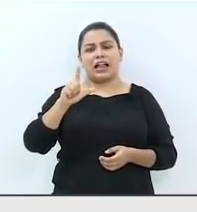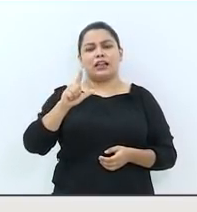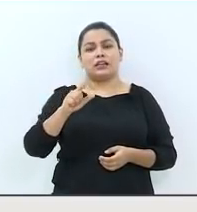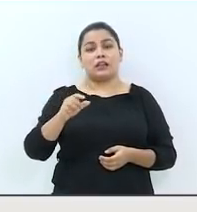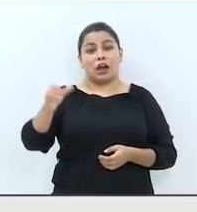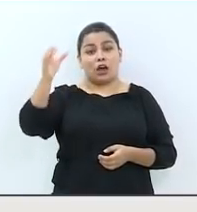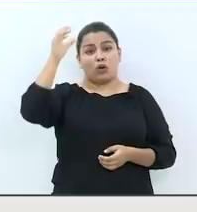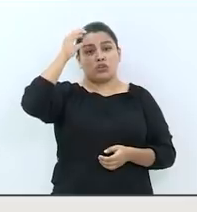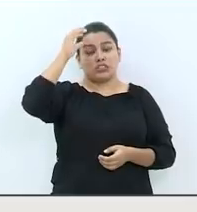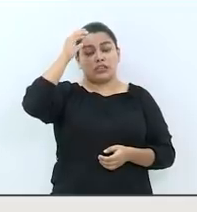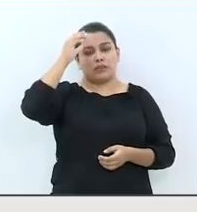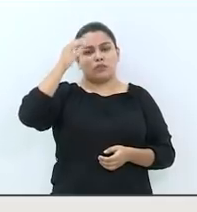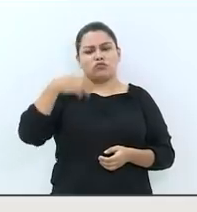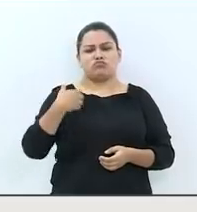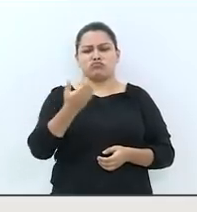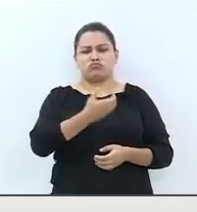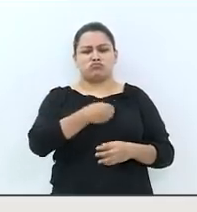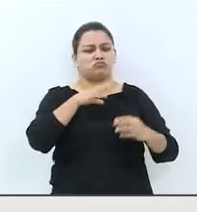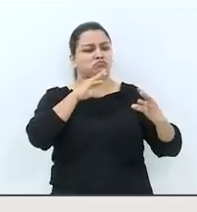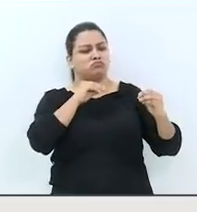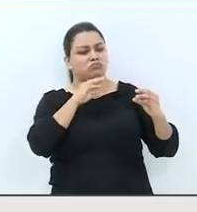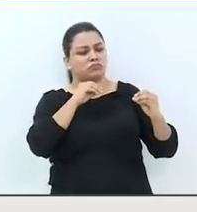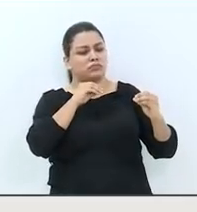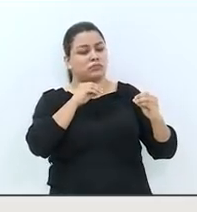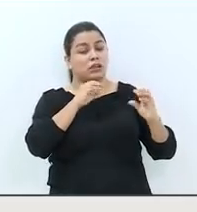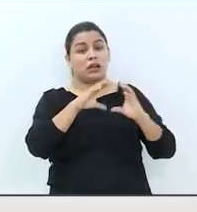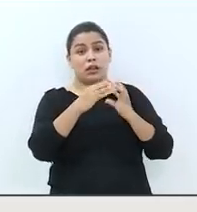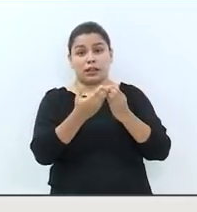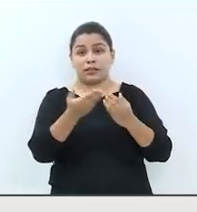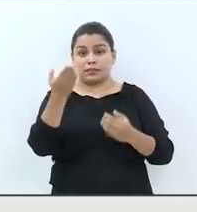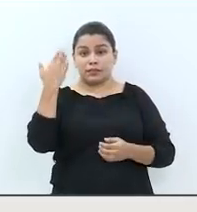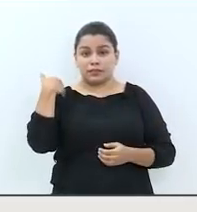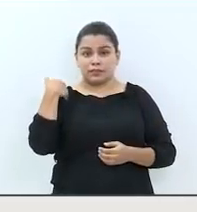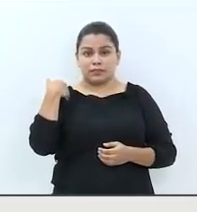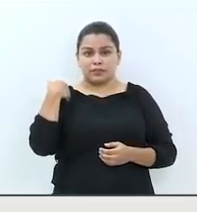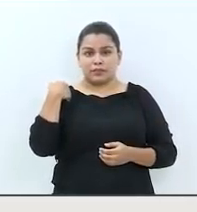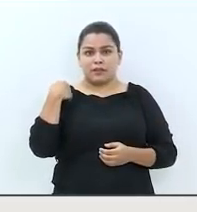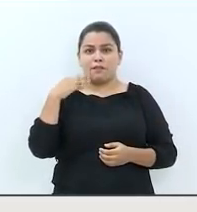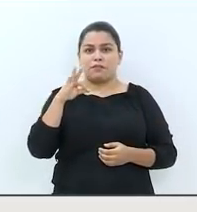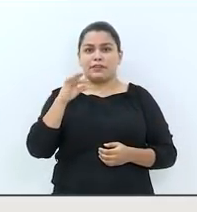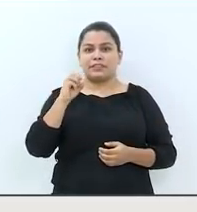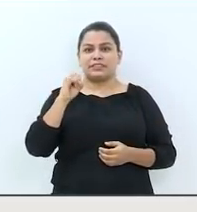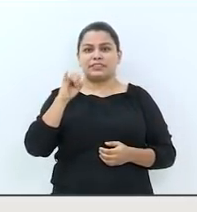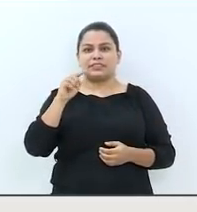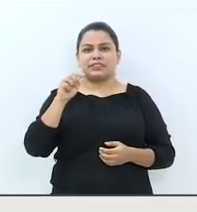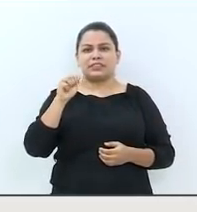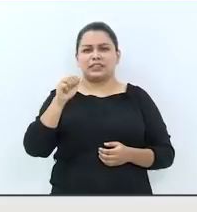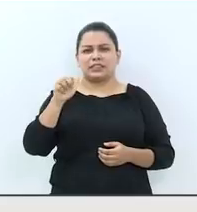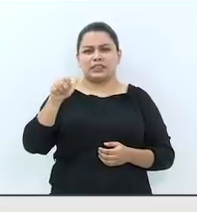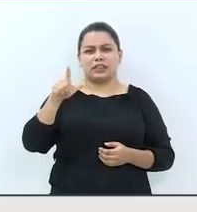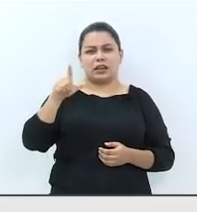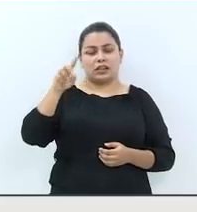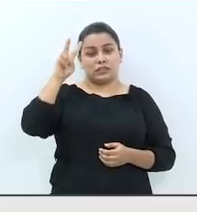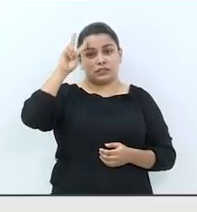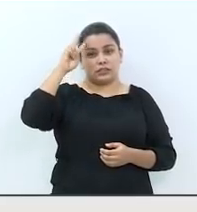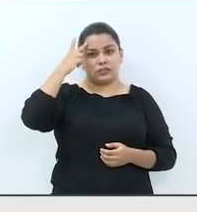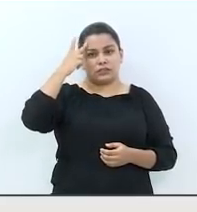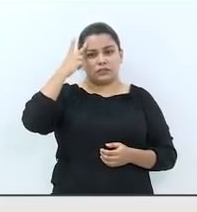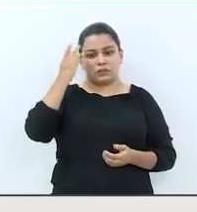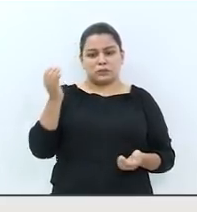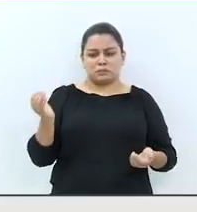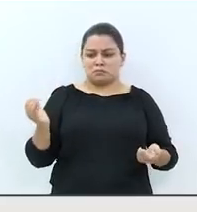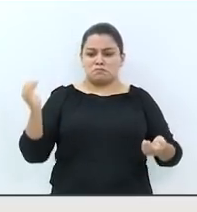el concepto, nosotras y nosotros platicábamos en la sesión anterior que lo fisital hace referencia a la integración de